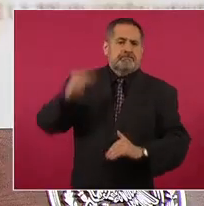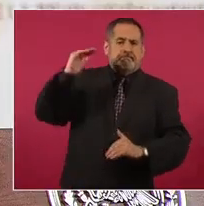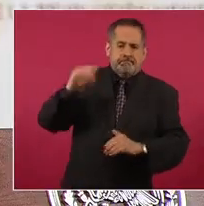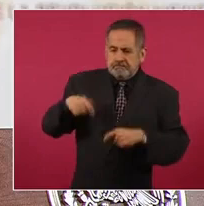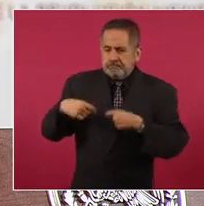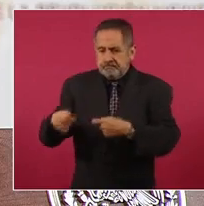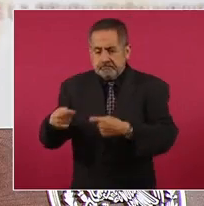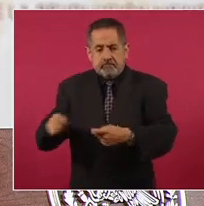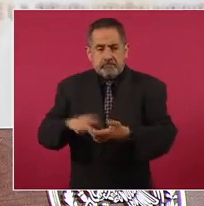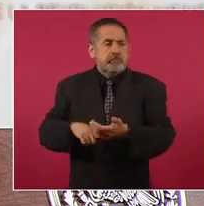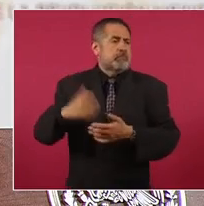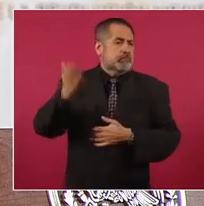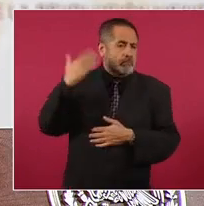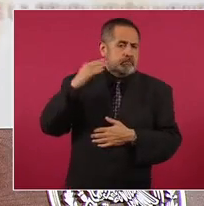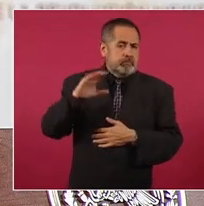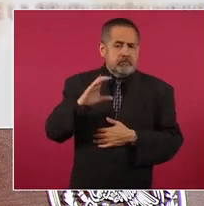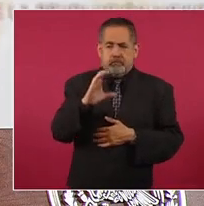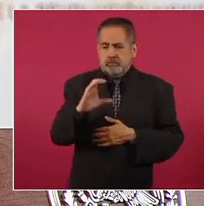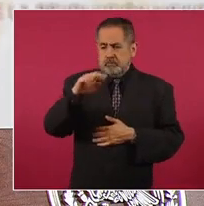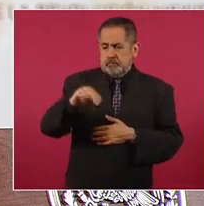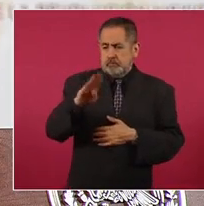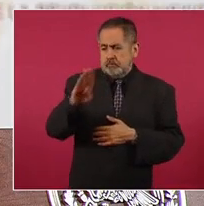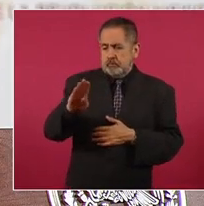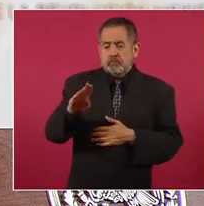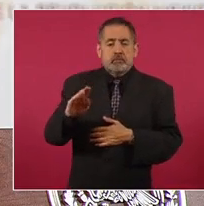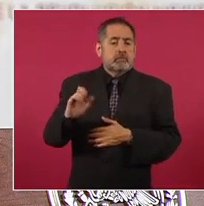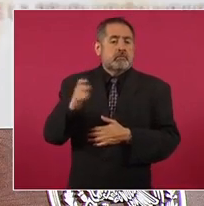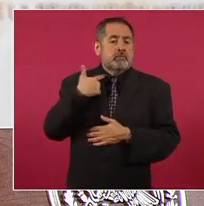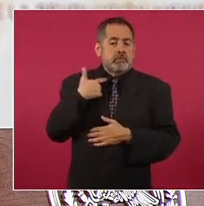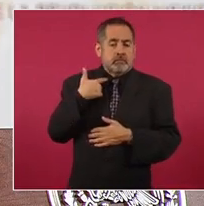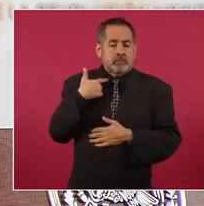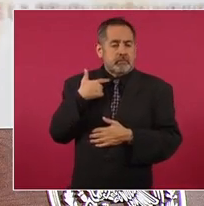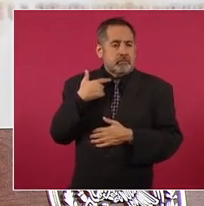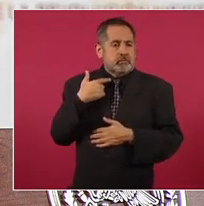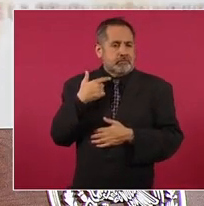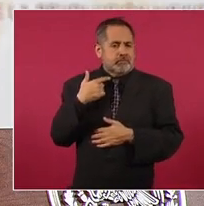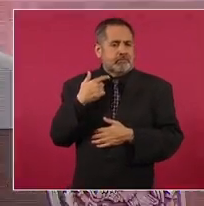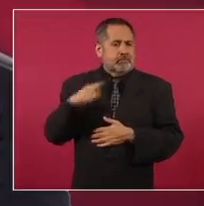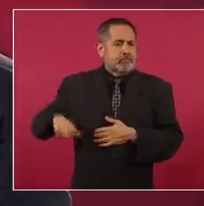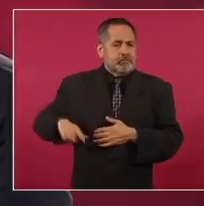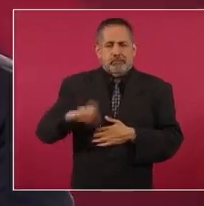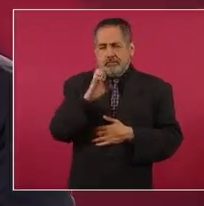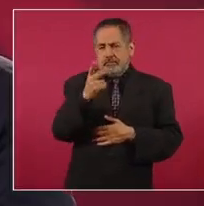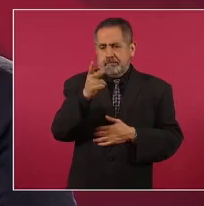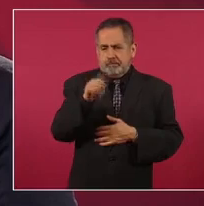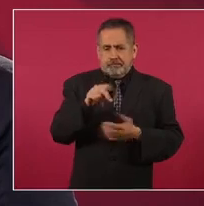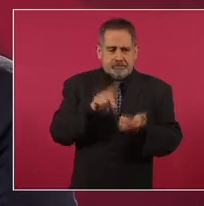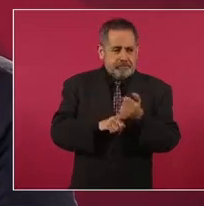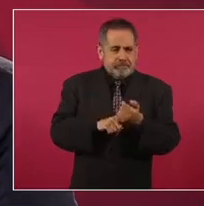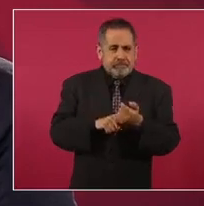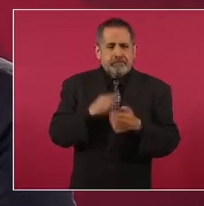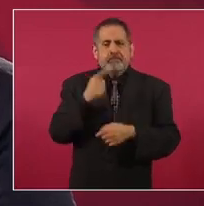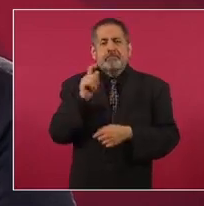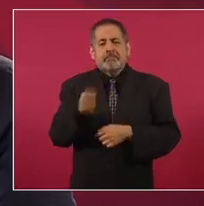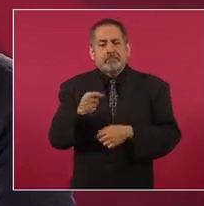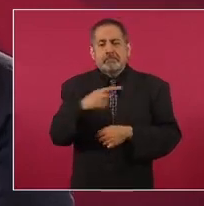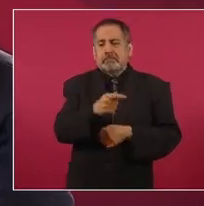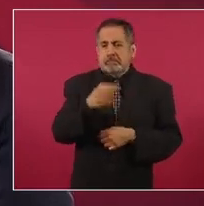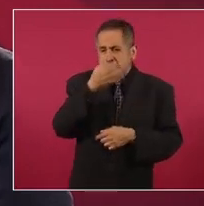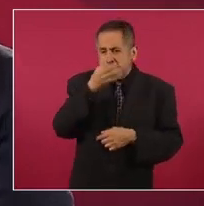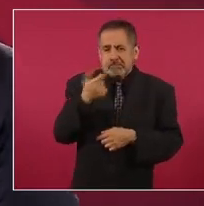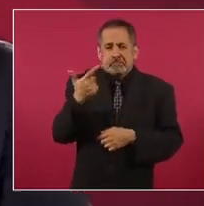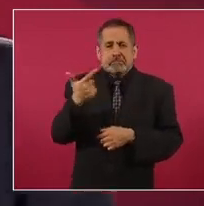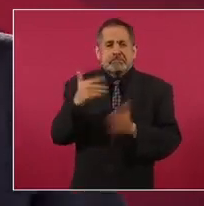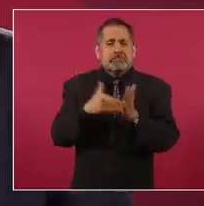tiene la Comisión Nacional de Búsqueda en el último año de gobierno de Enrique Peña Nieto era de menos de 7 millones